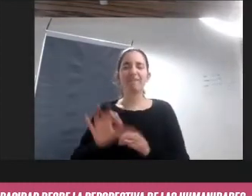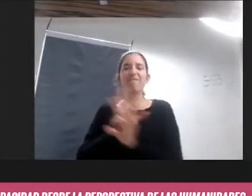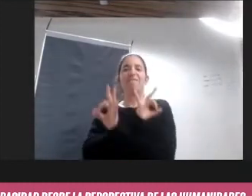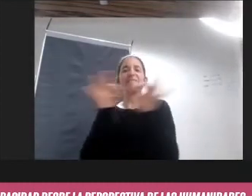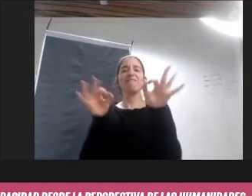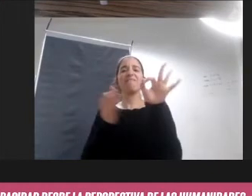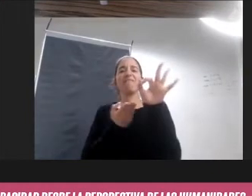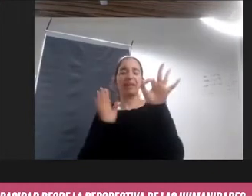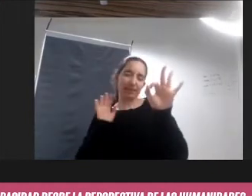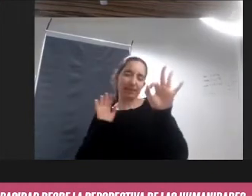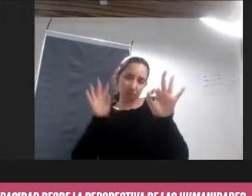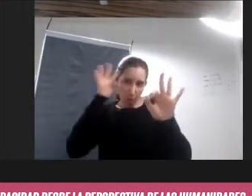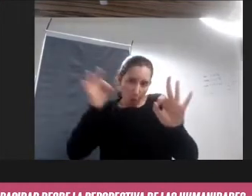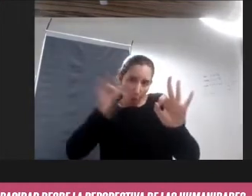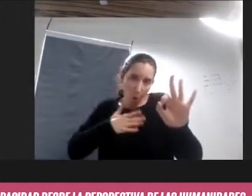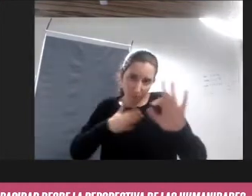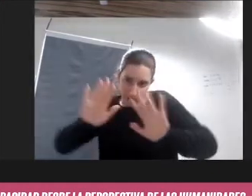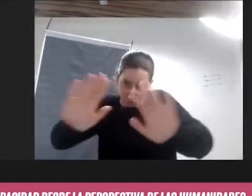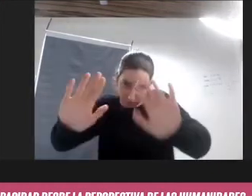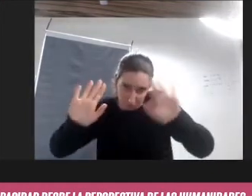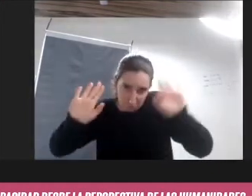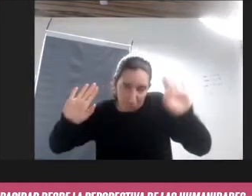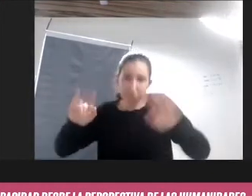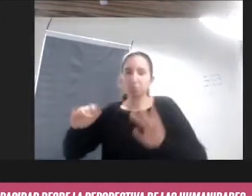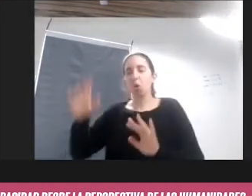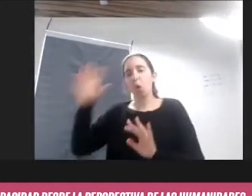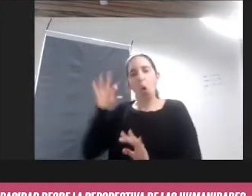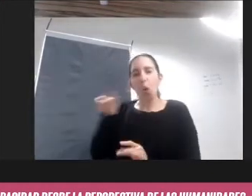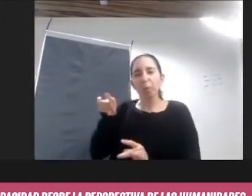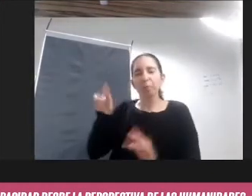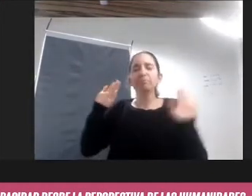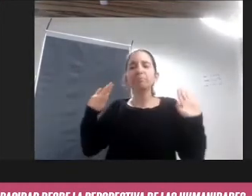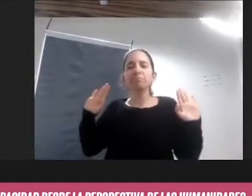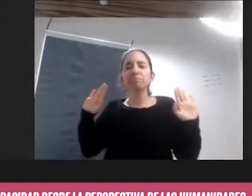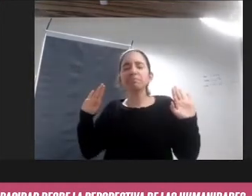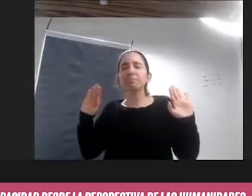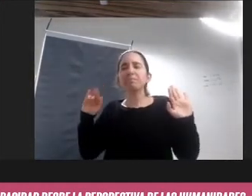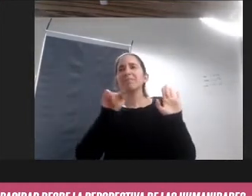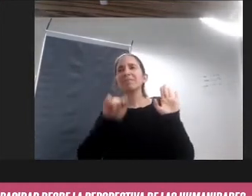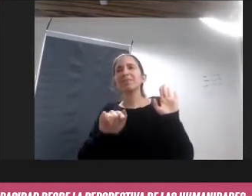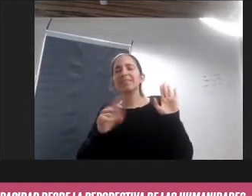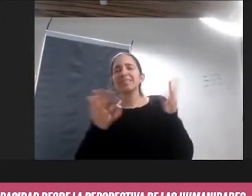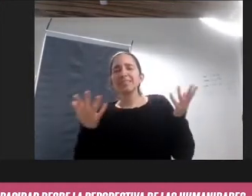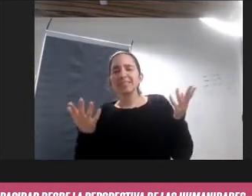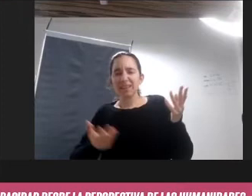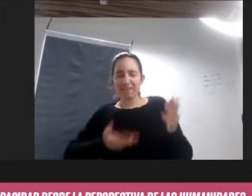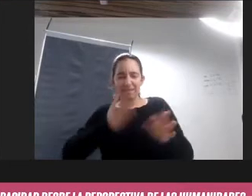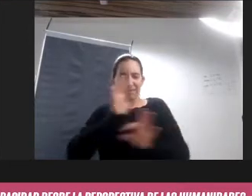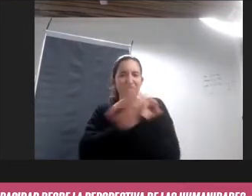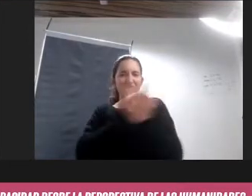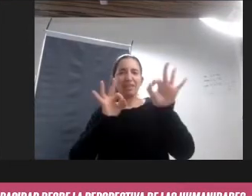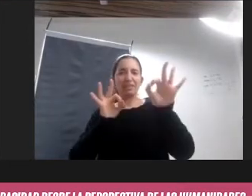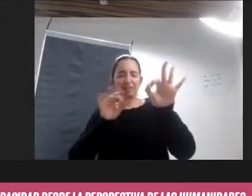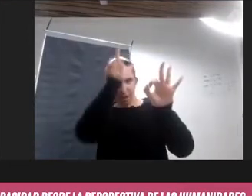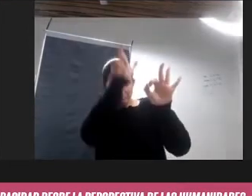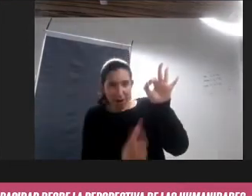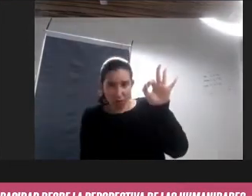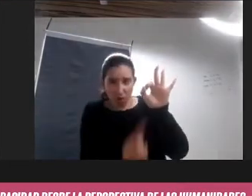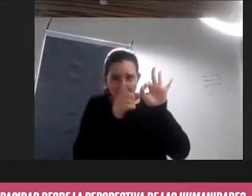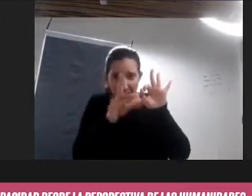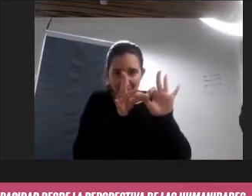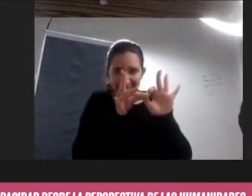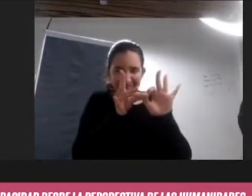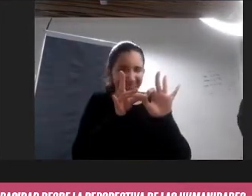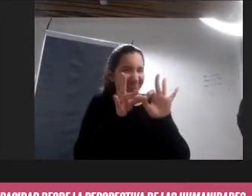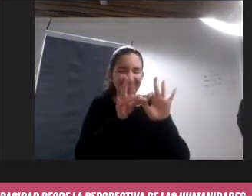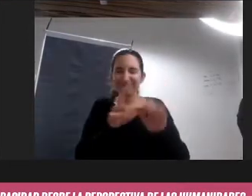tenemos, a mí, ojo, esto es fruto de mi reflexión, nunca hay que pensarla en función de un individuo. Creo que el